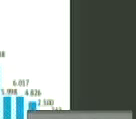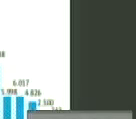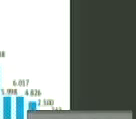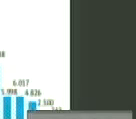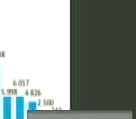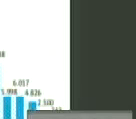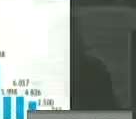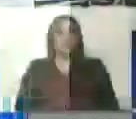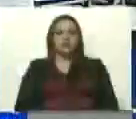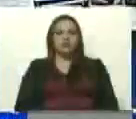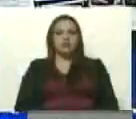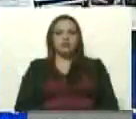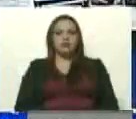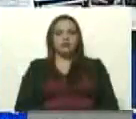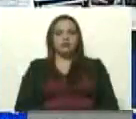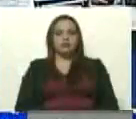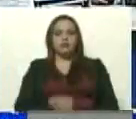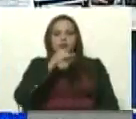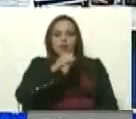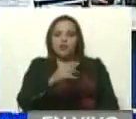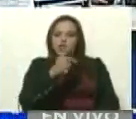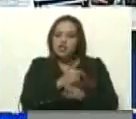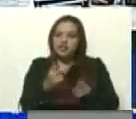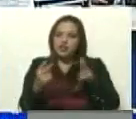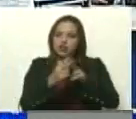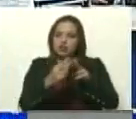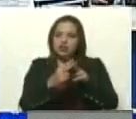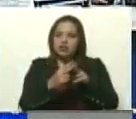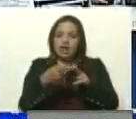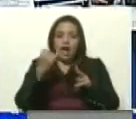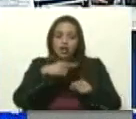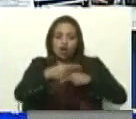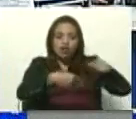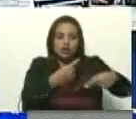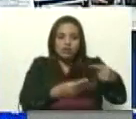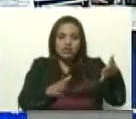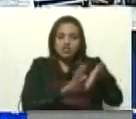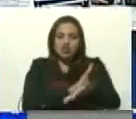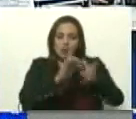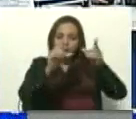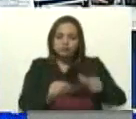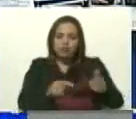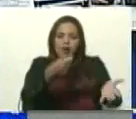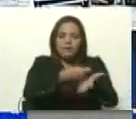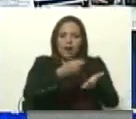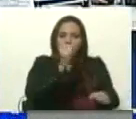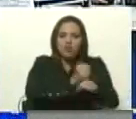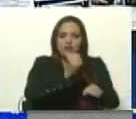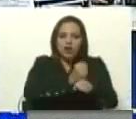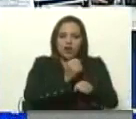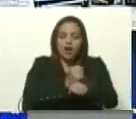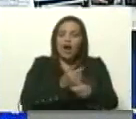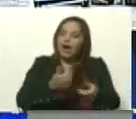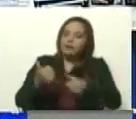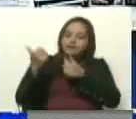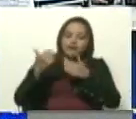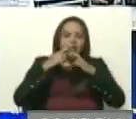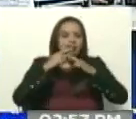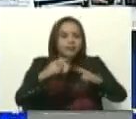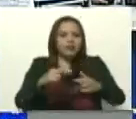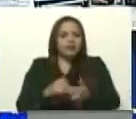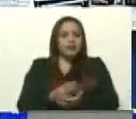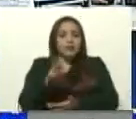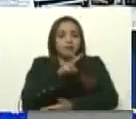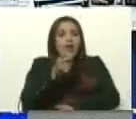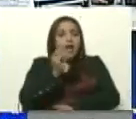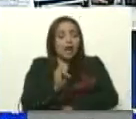el salario, aquí está la respuesta. Cuando Venezuela tuvo ingresos importantes, no solamente